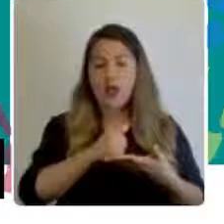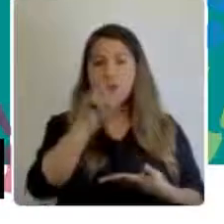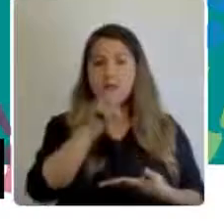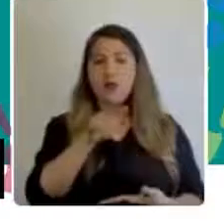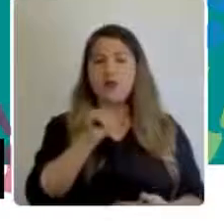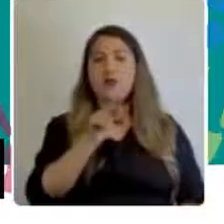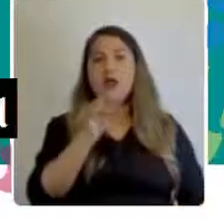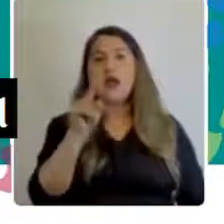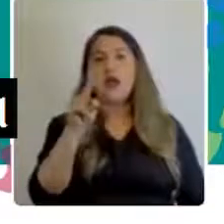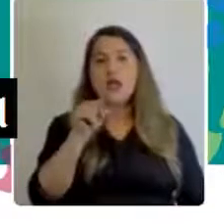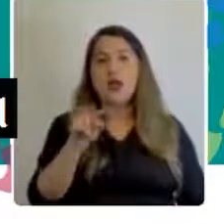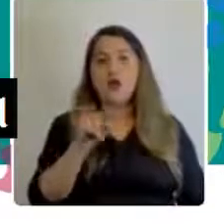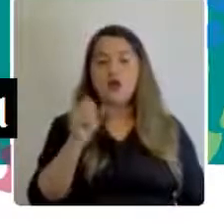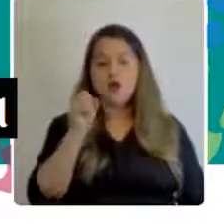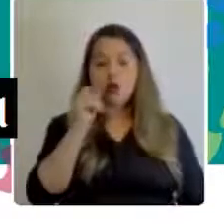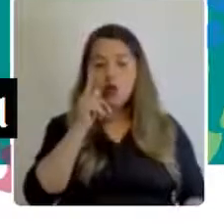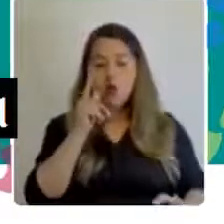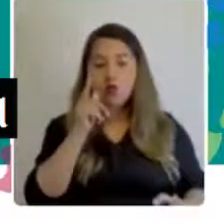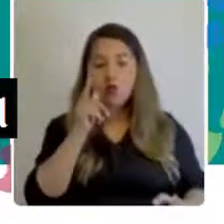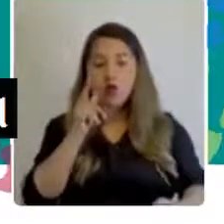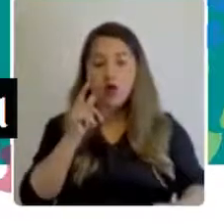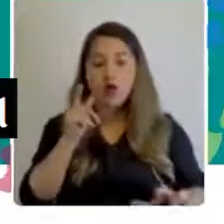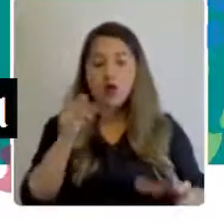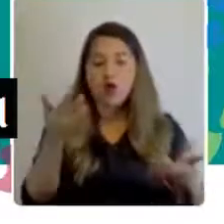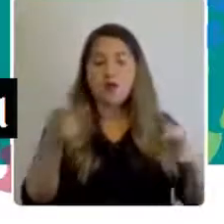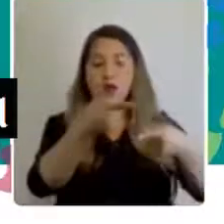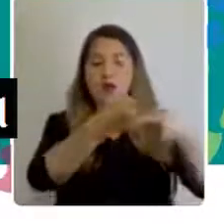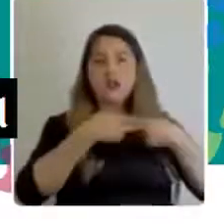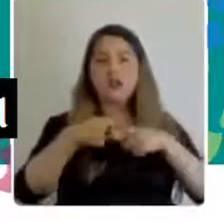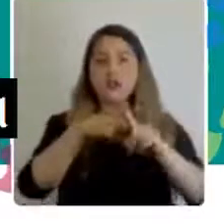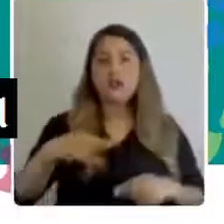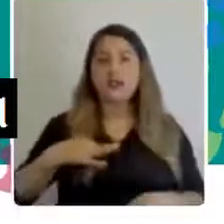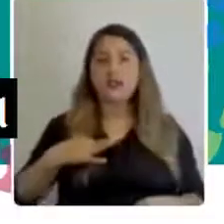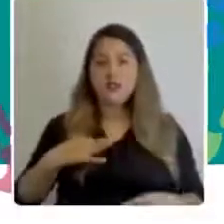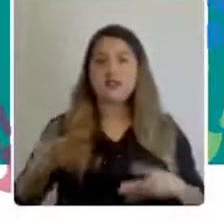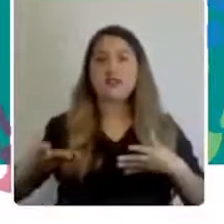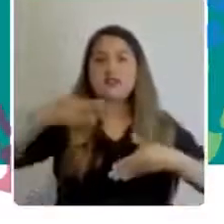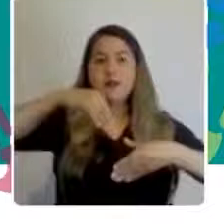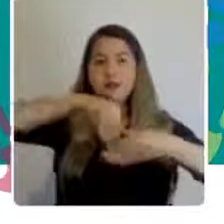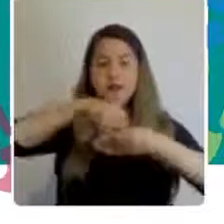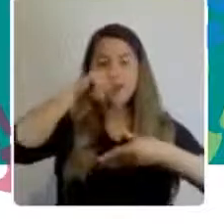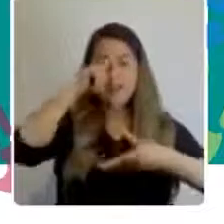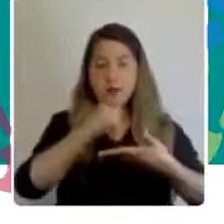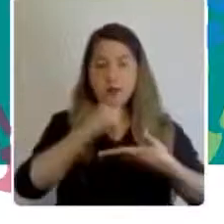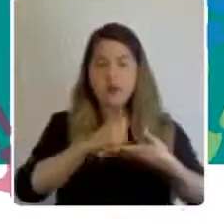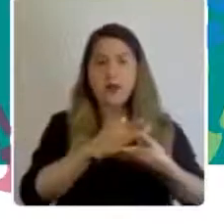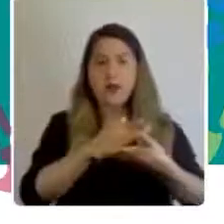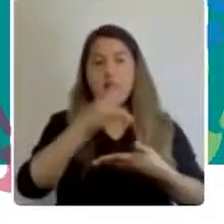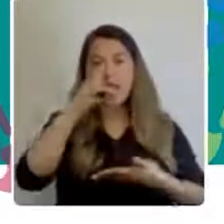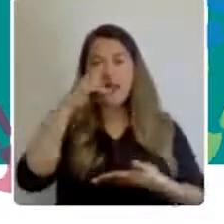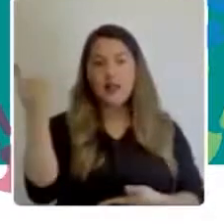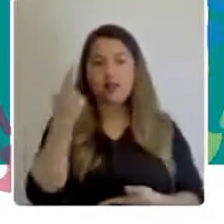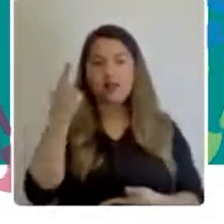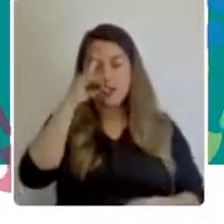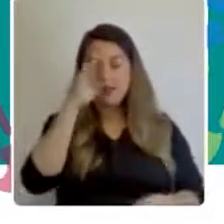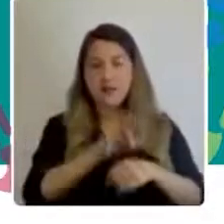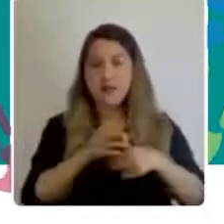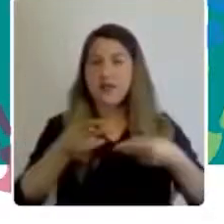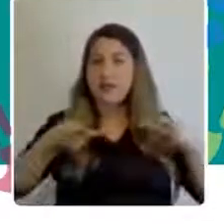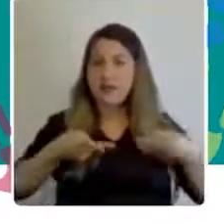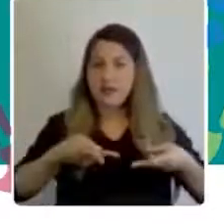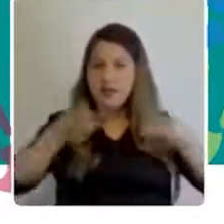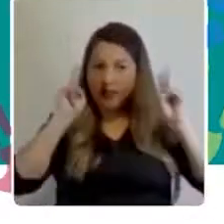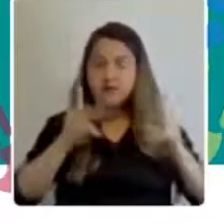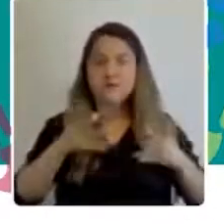unifico estas dos preguntas, ¿en qué plazo podrá la sociedad civil ser parte de un plan nacional de enfermedades raras hecho y derecho como plan?